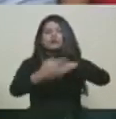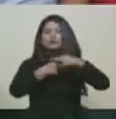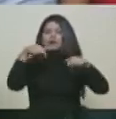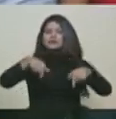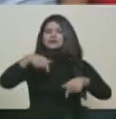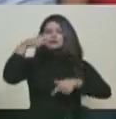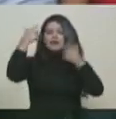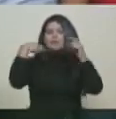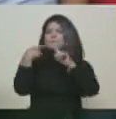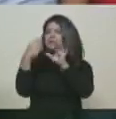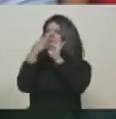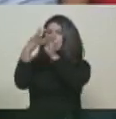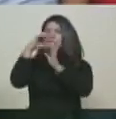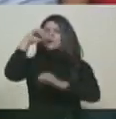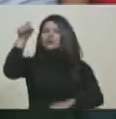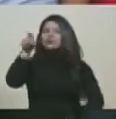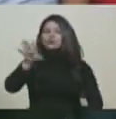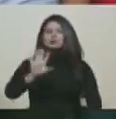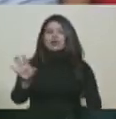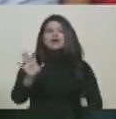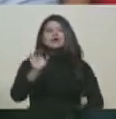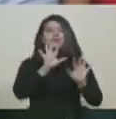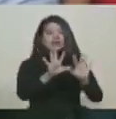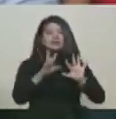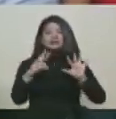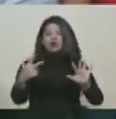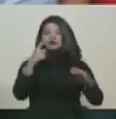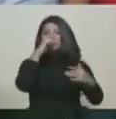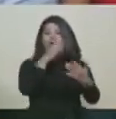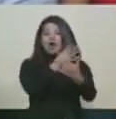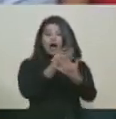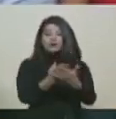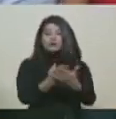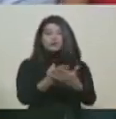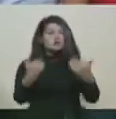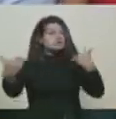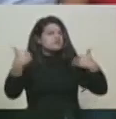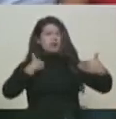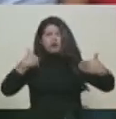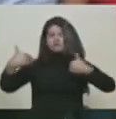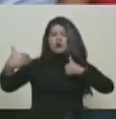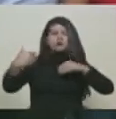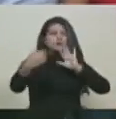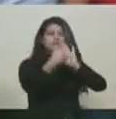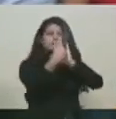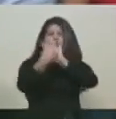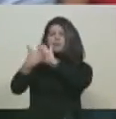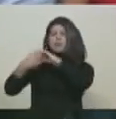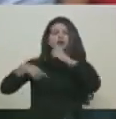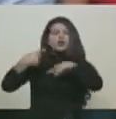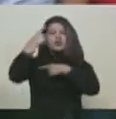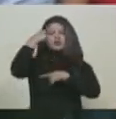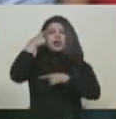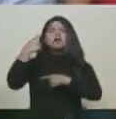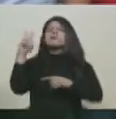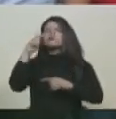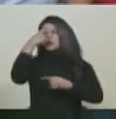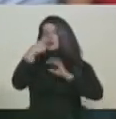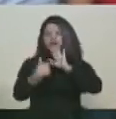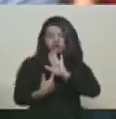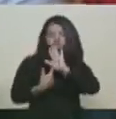con el hermano Nicolás Maduro. 18 años de ataques de todos los días. Y ahí está Venezuela, ejemplo para el